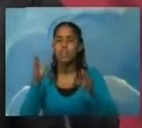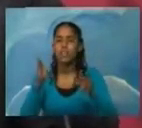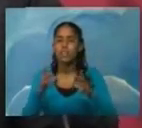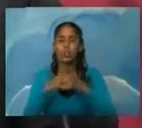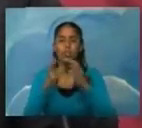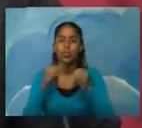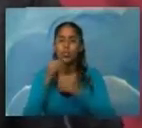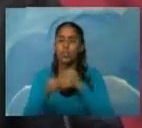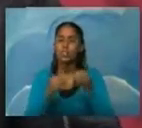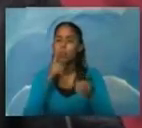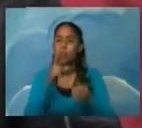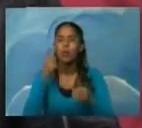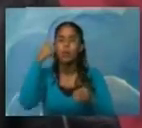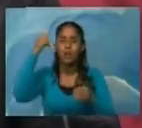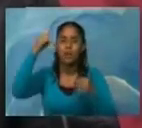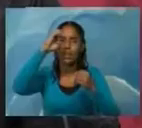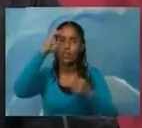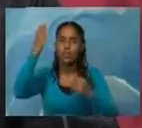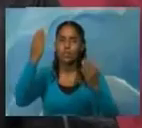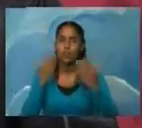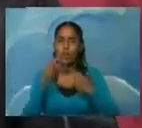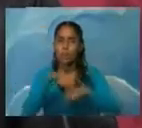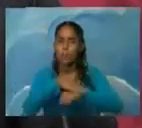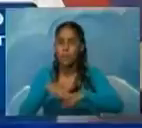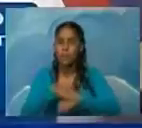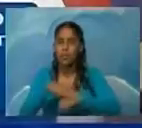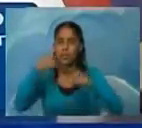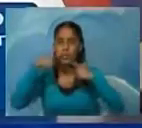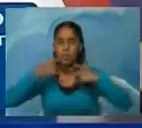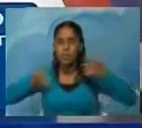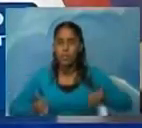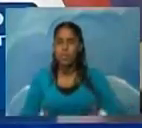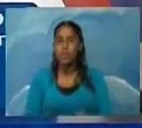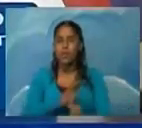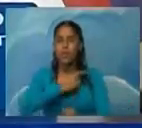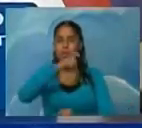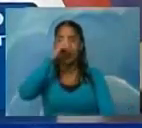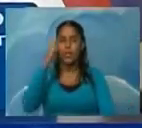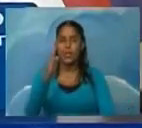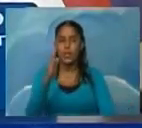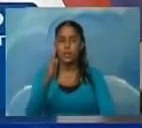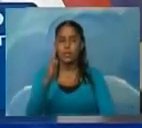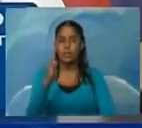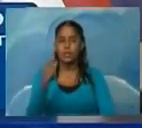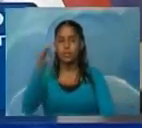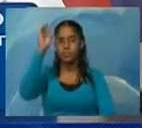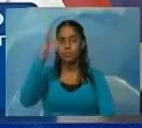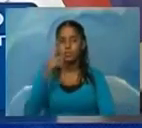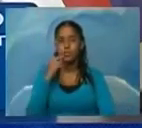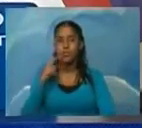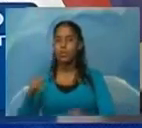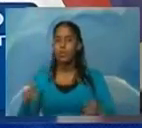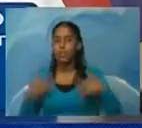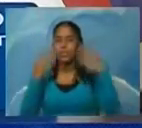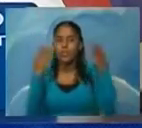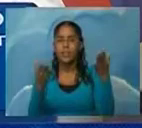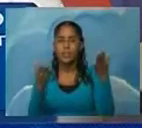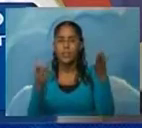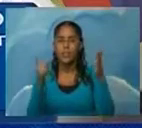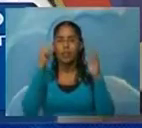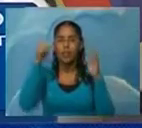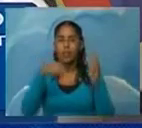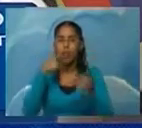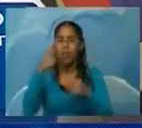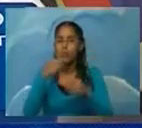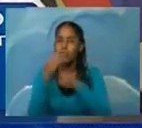hacemos malo para que Dios nos perdone y seamos hijos del Señor. Gloria a Dios. Pastor Miguel, ¿usted se entrega o no se entrega cuando hacemos